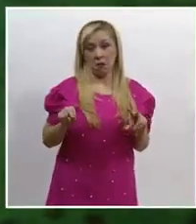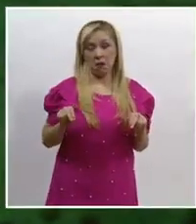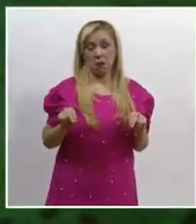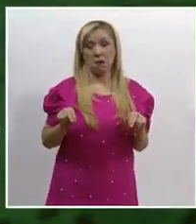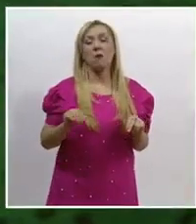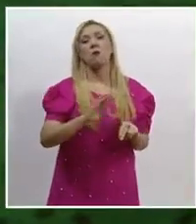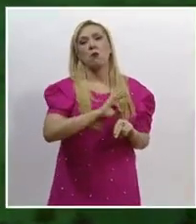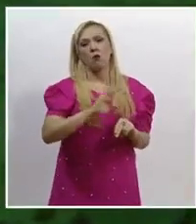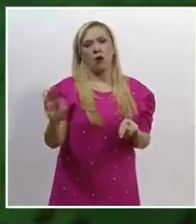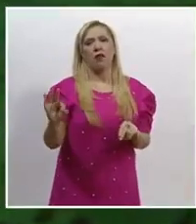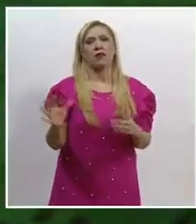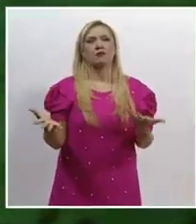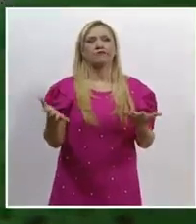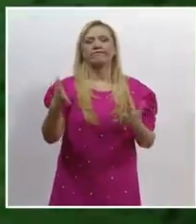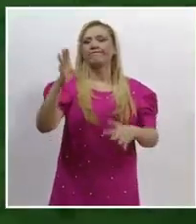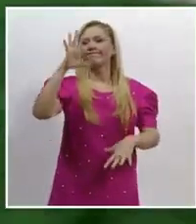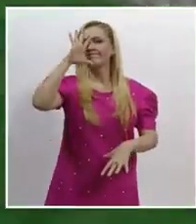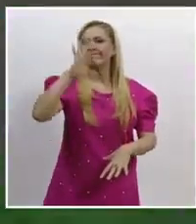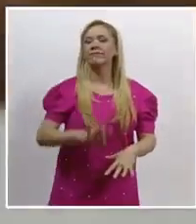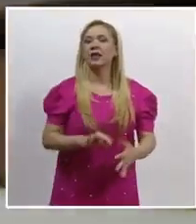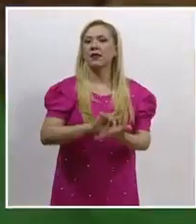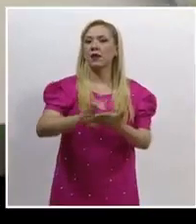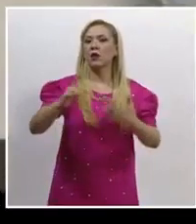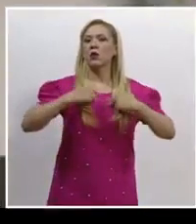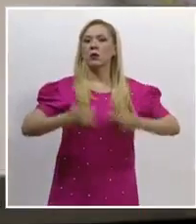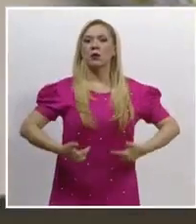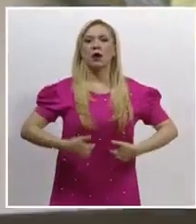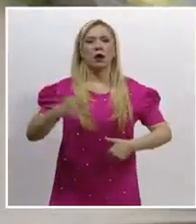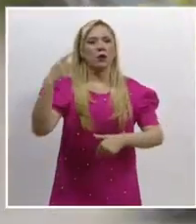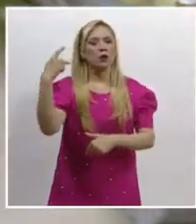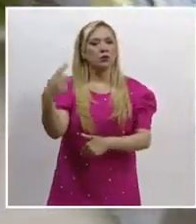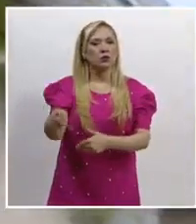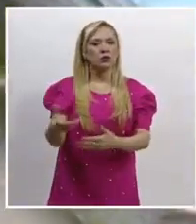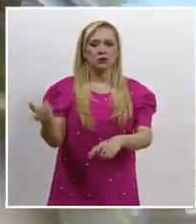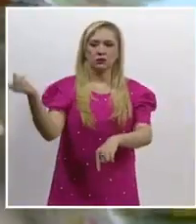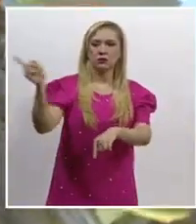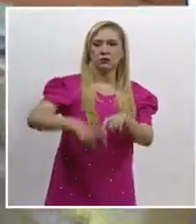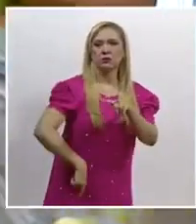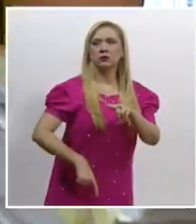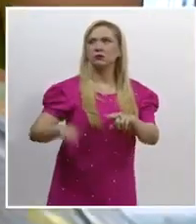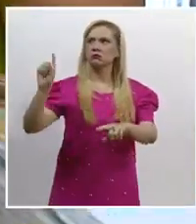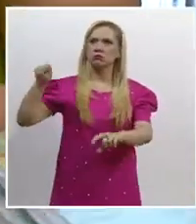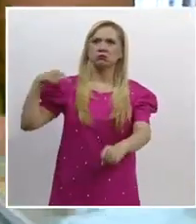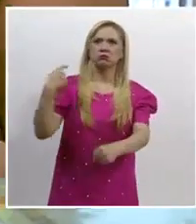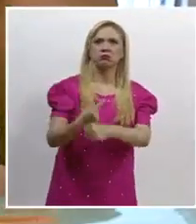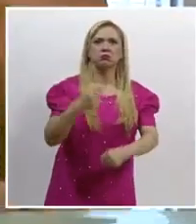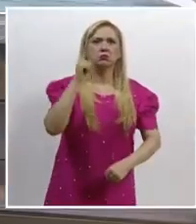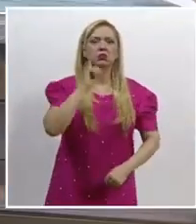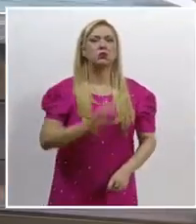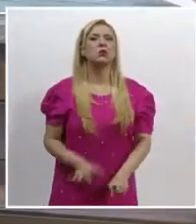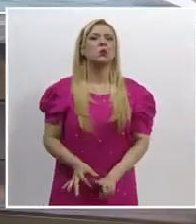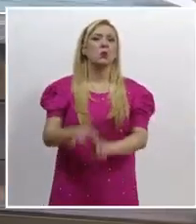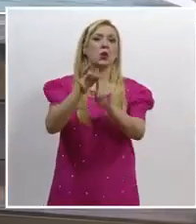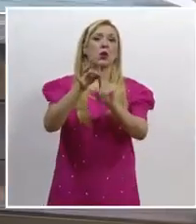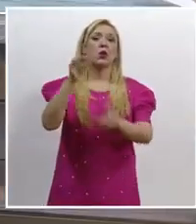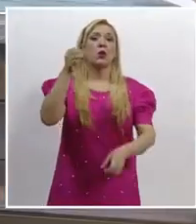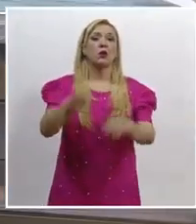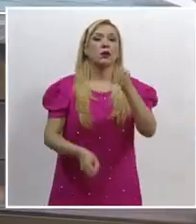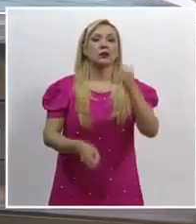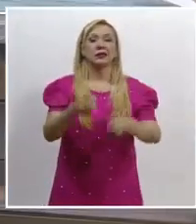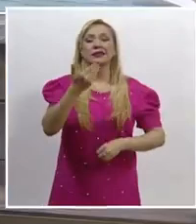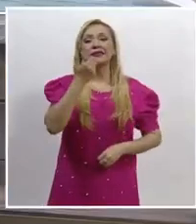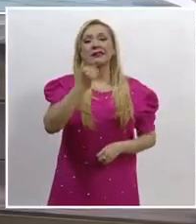de los mecanismos de protección a los derechos humanos de mujeres violentadas sexualmente por la simple razón de que fueron enjuiciadas en